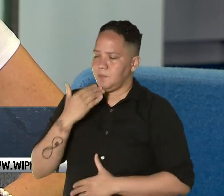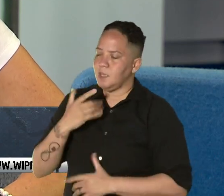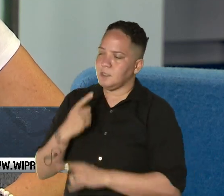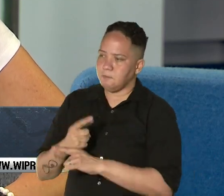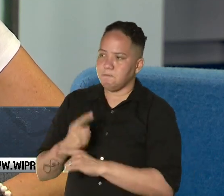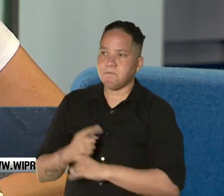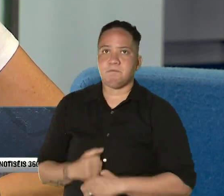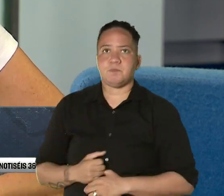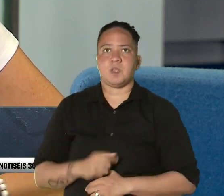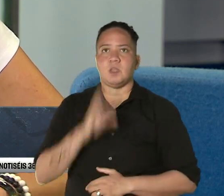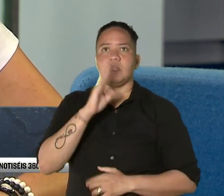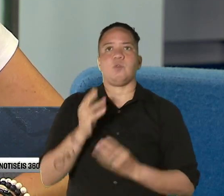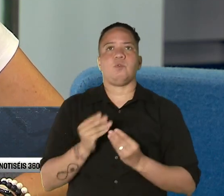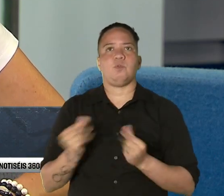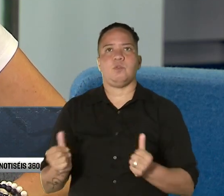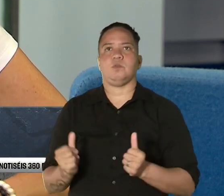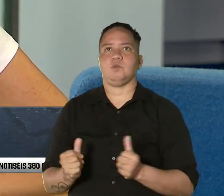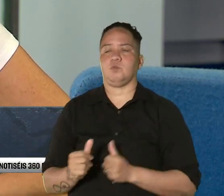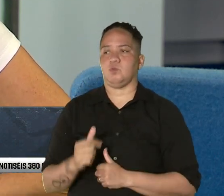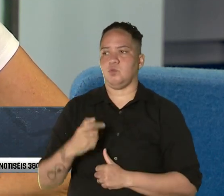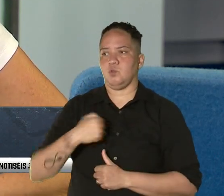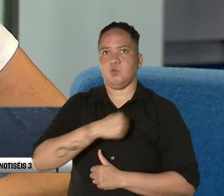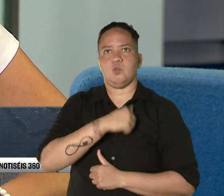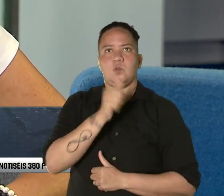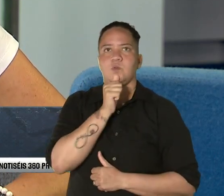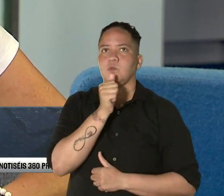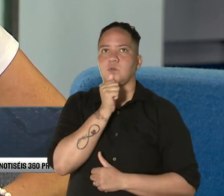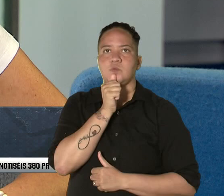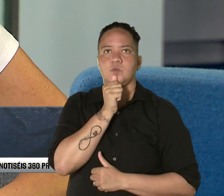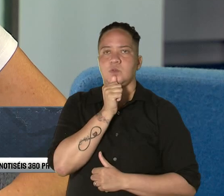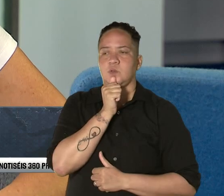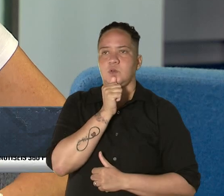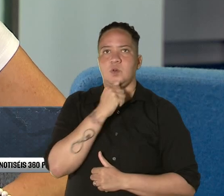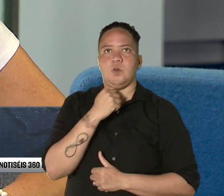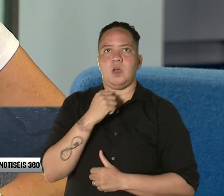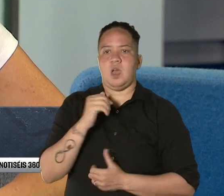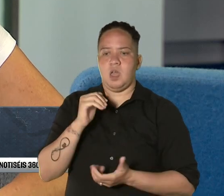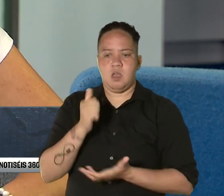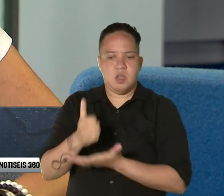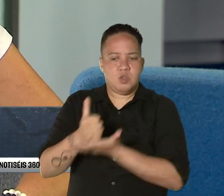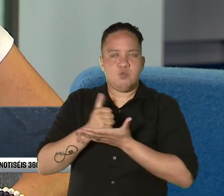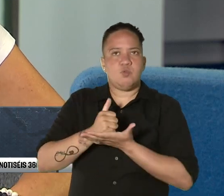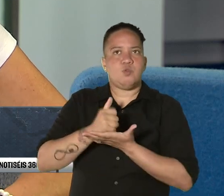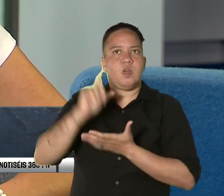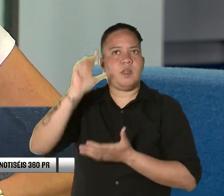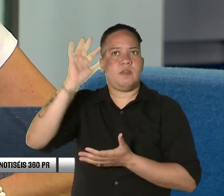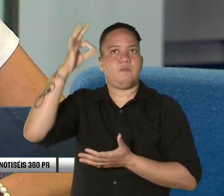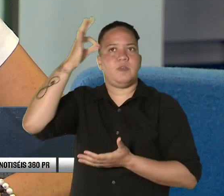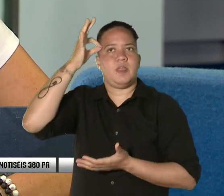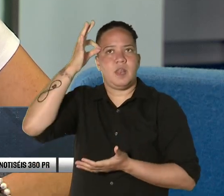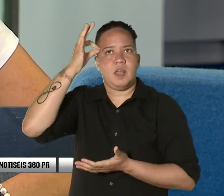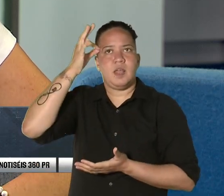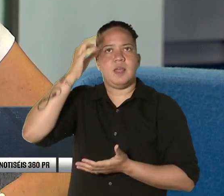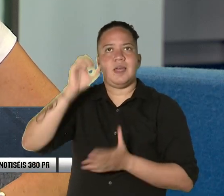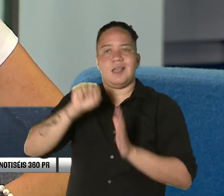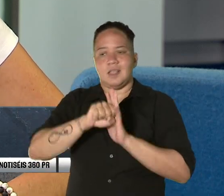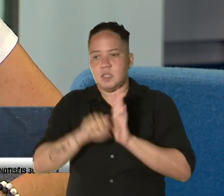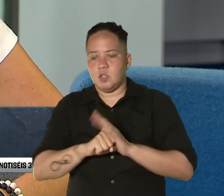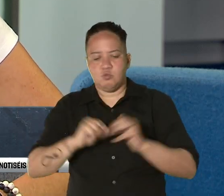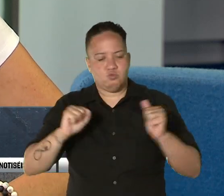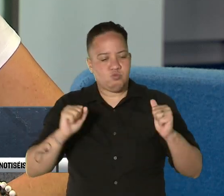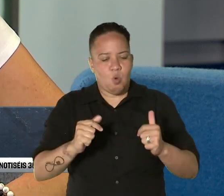en diverquis somos privados O sea que nosotros no no recibimos ayuda ni del Gobierno Federal ni del Estatal todo viene